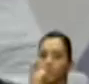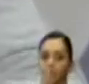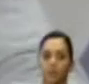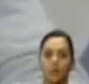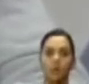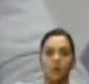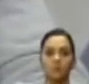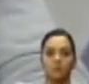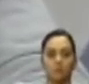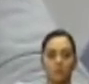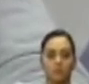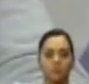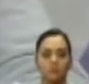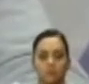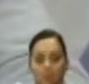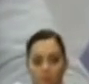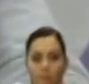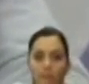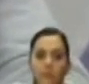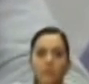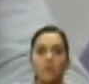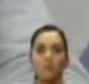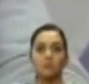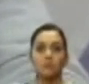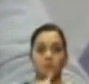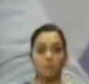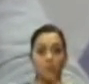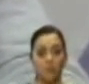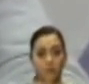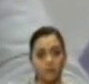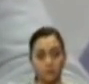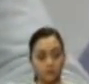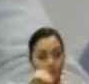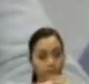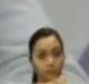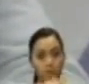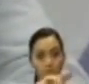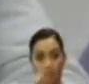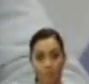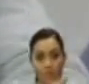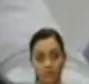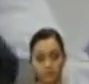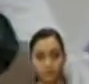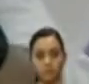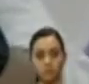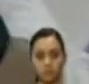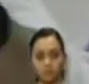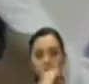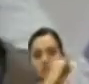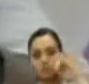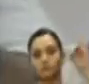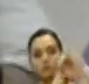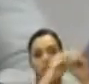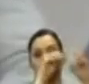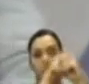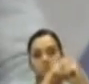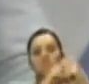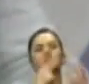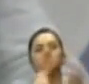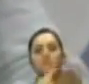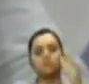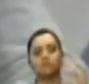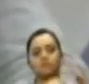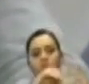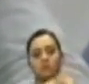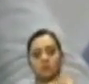se tiene moneda nacional, las reservas básicamente es el resultado de las operaciones con el sector externo y sirven para respaldar